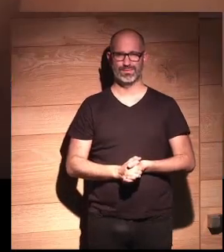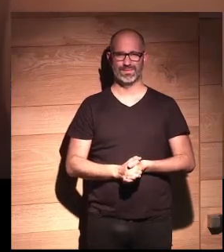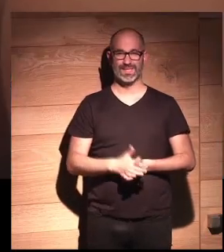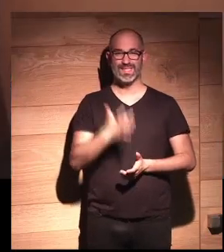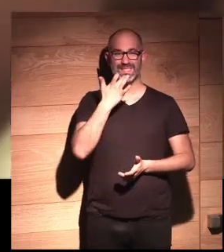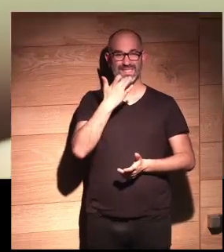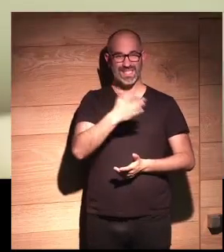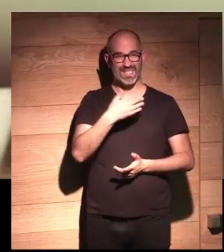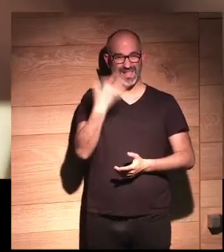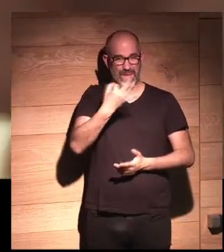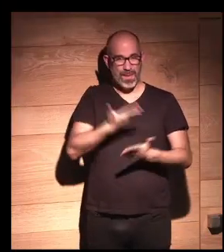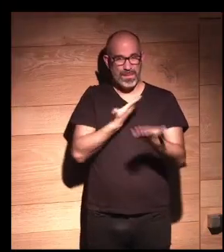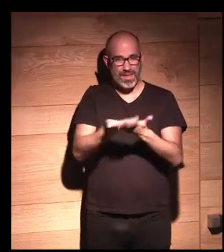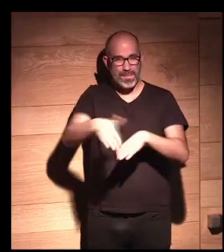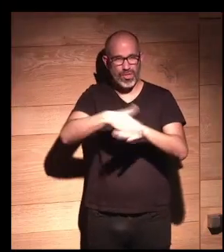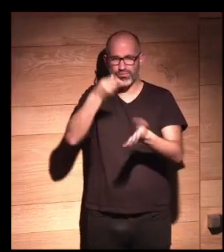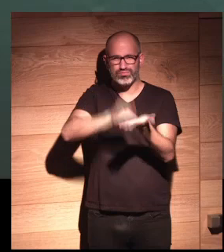Si tienes que pedir perdón tantas veces,